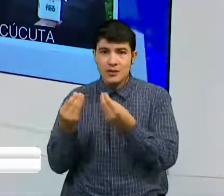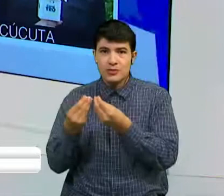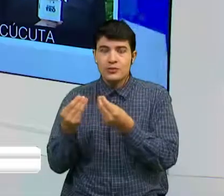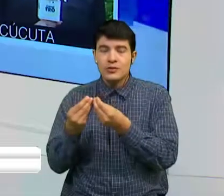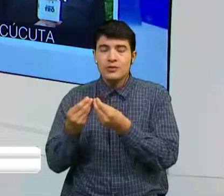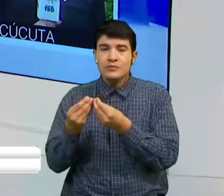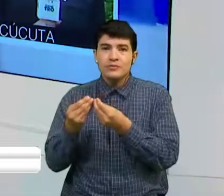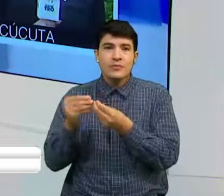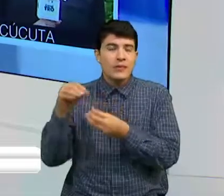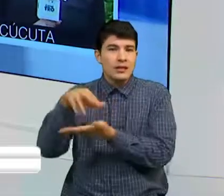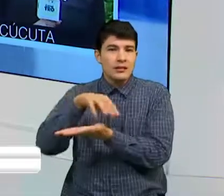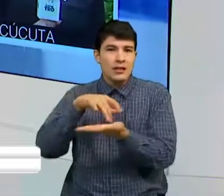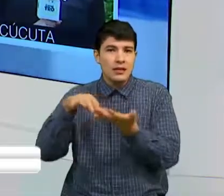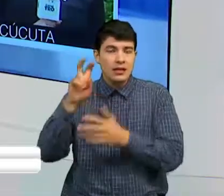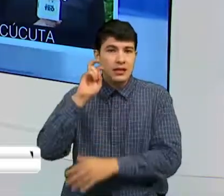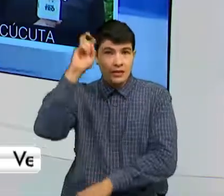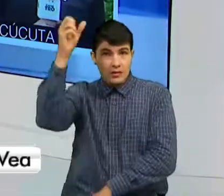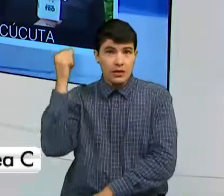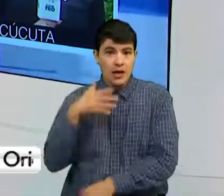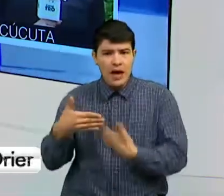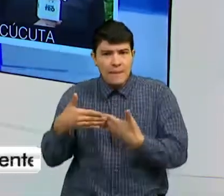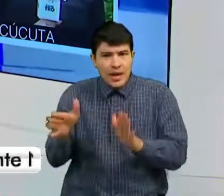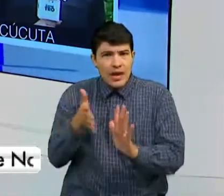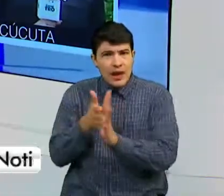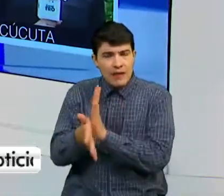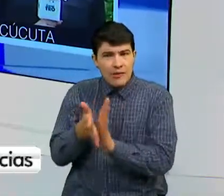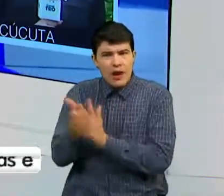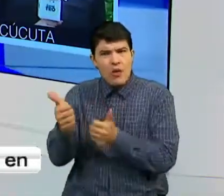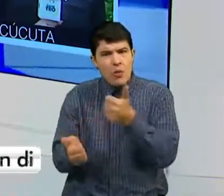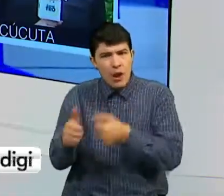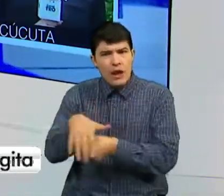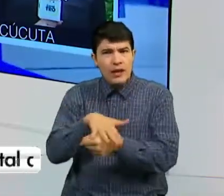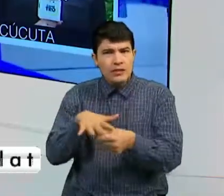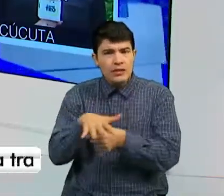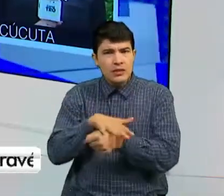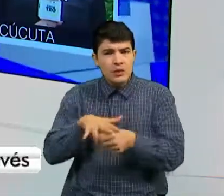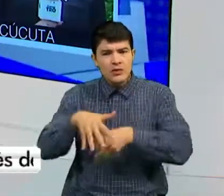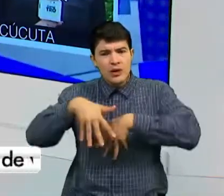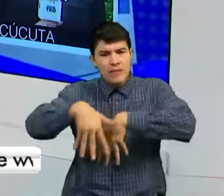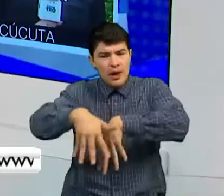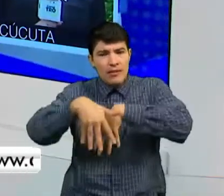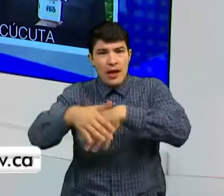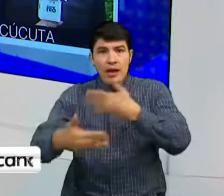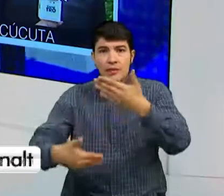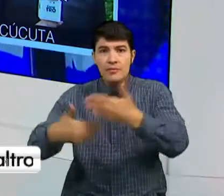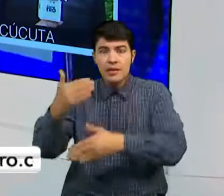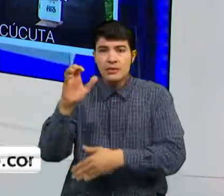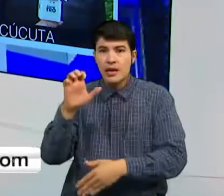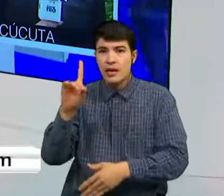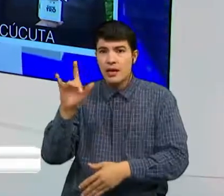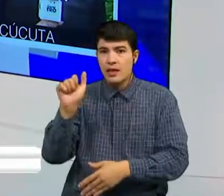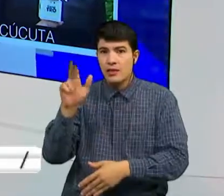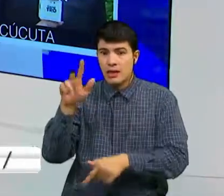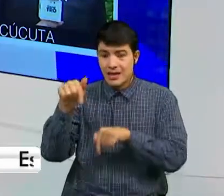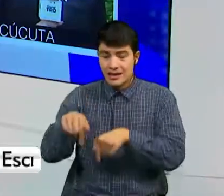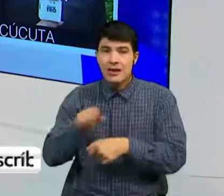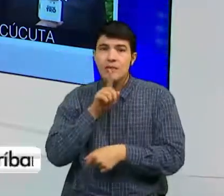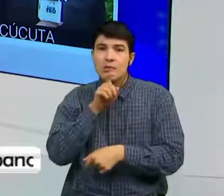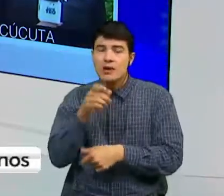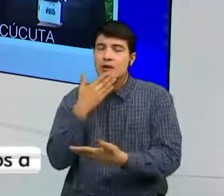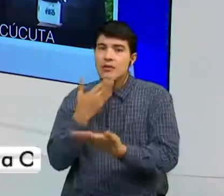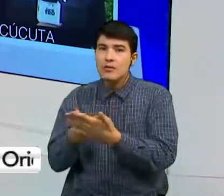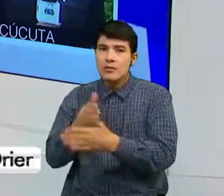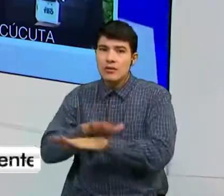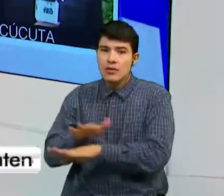Santander y norte de Santander para que nos amplíen la información de cuál es la situación en materia de marchas. Y vamos a iniciar con Eduard Pinilla en Bucaramanga. Eduard, buenas